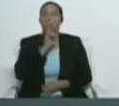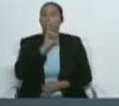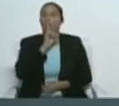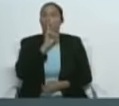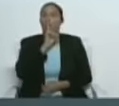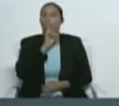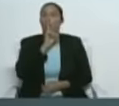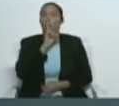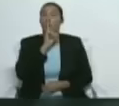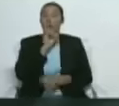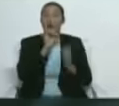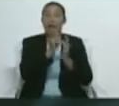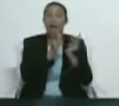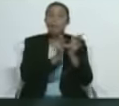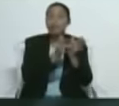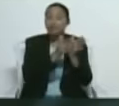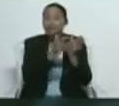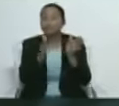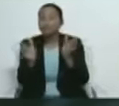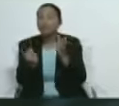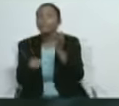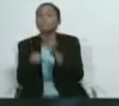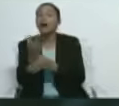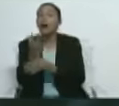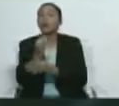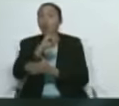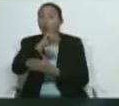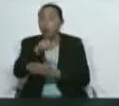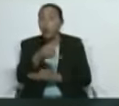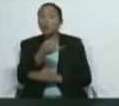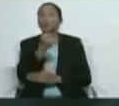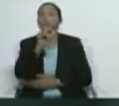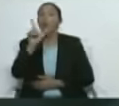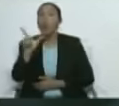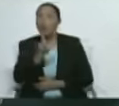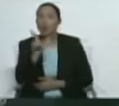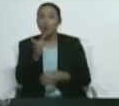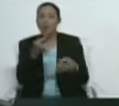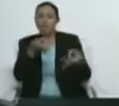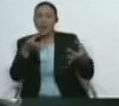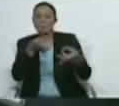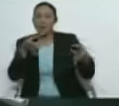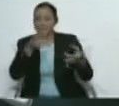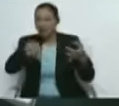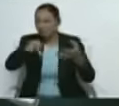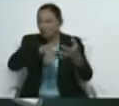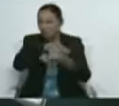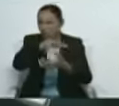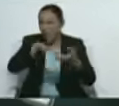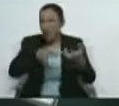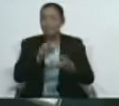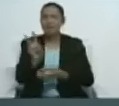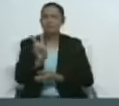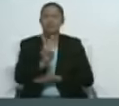abril mayo junio y Julio del año